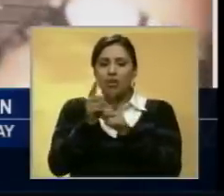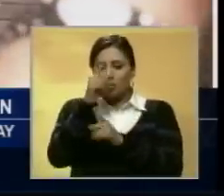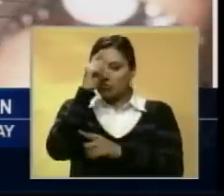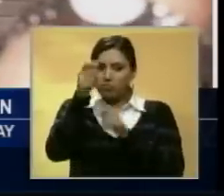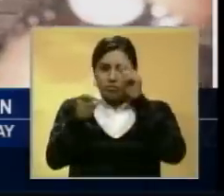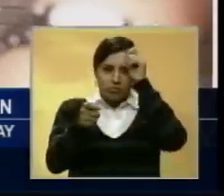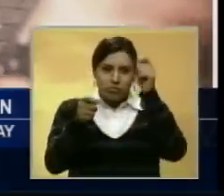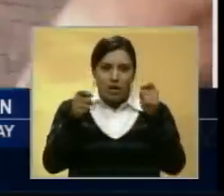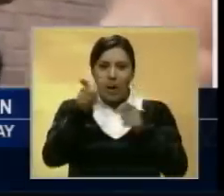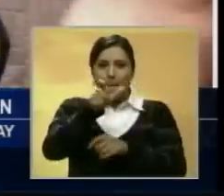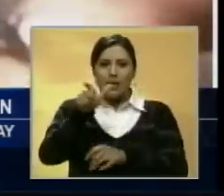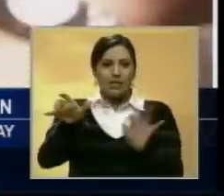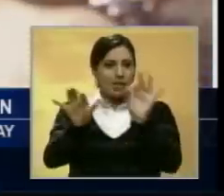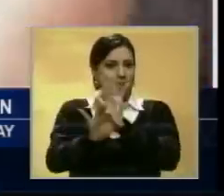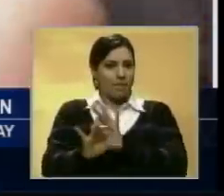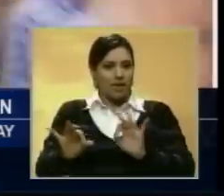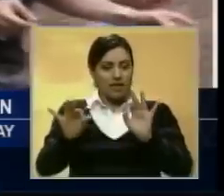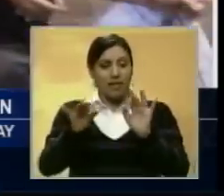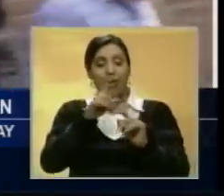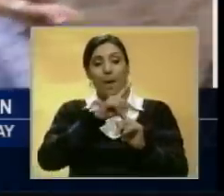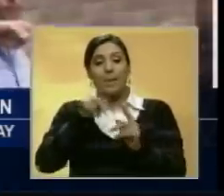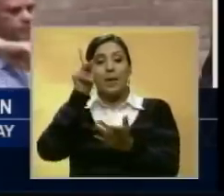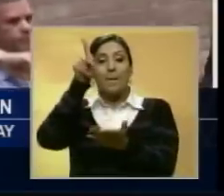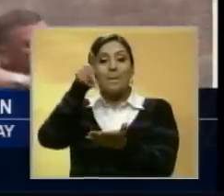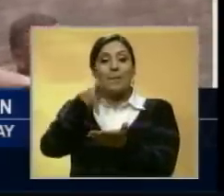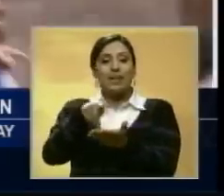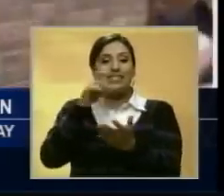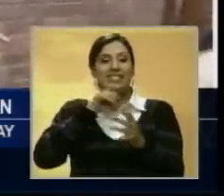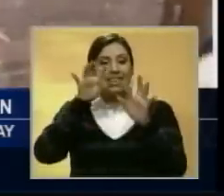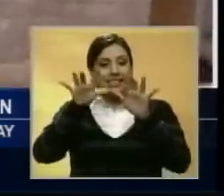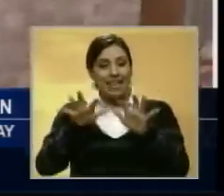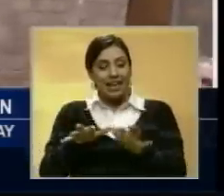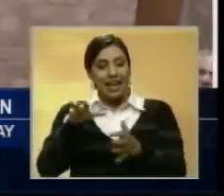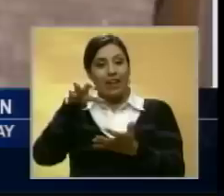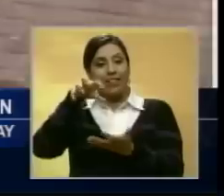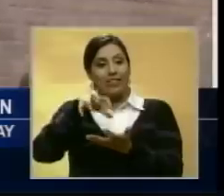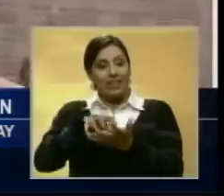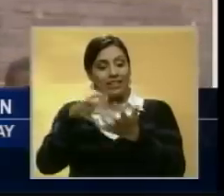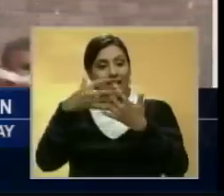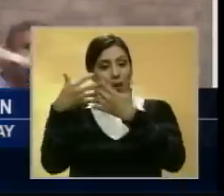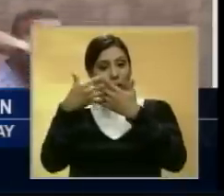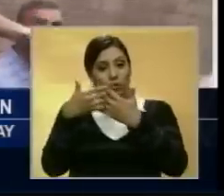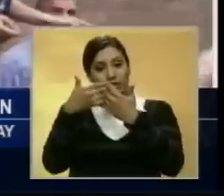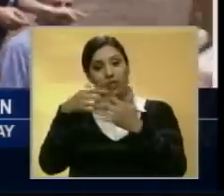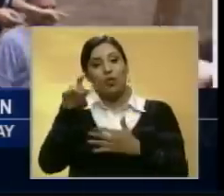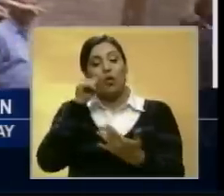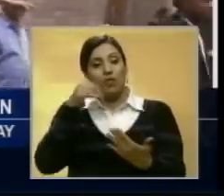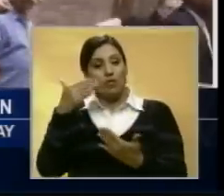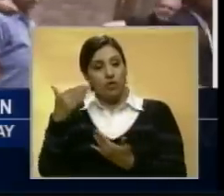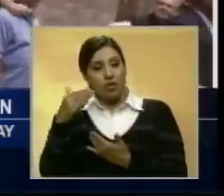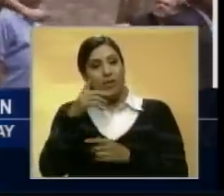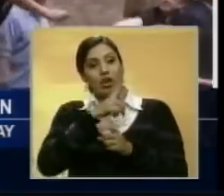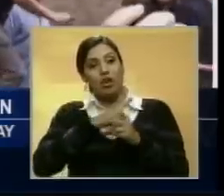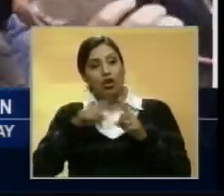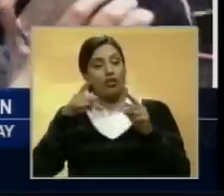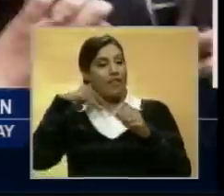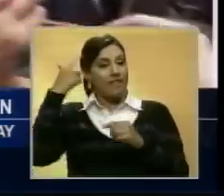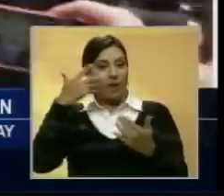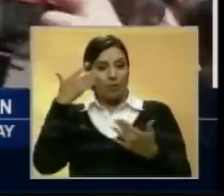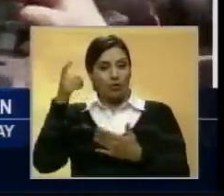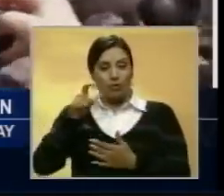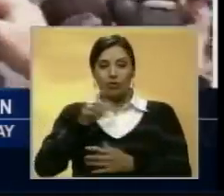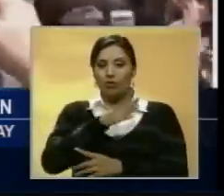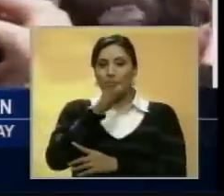reverencias ante el público. Entre los presentes estaba el secretario de Estado de los Estados Unidos, John Kerry, y estrellas como